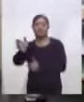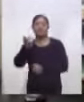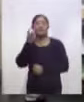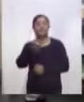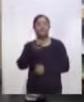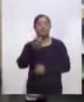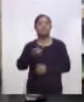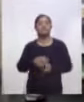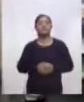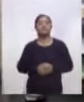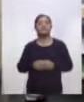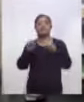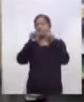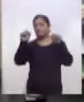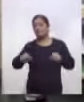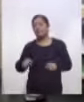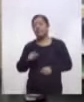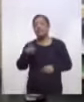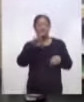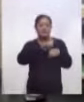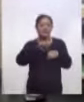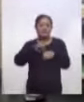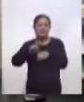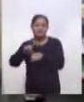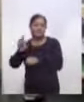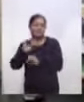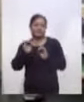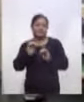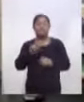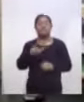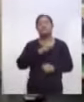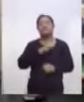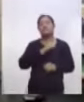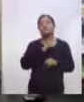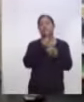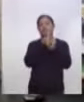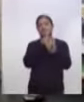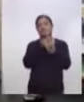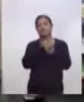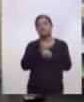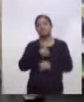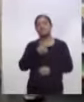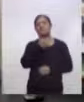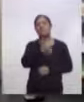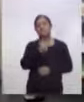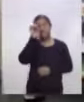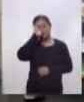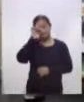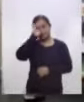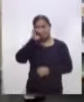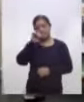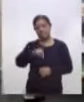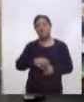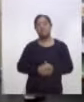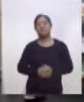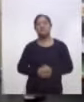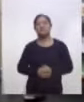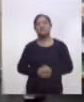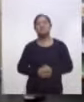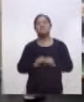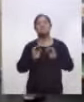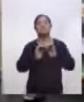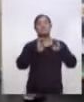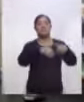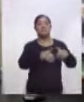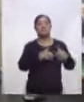bachillerato de una manera no escolarizada. Trabajamos en línea, tenemos 6 asesores en línea que estamos manejando. Las